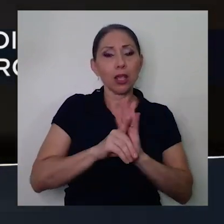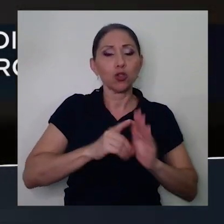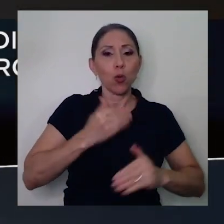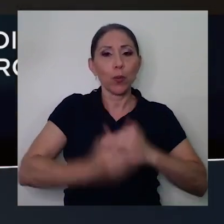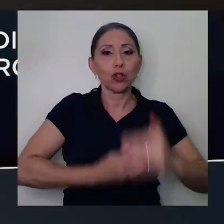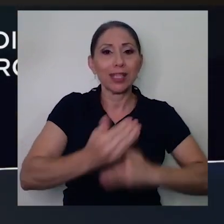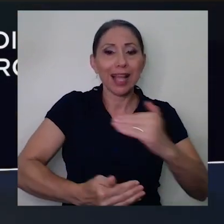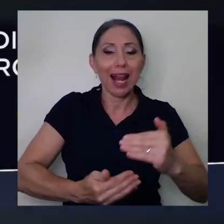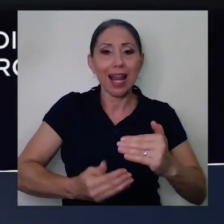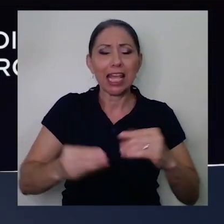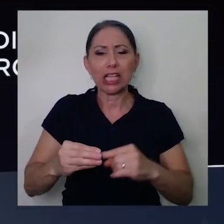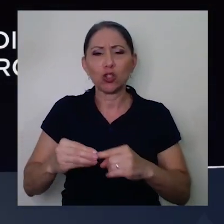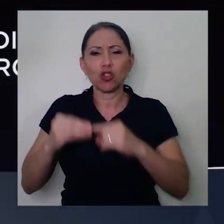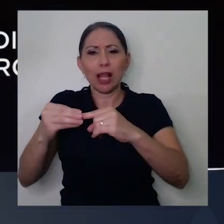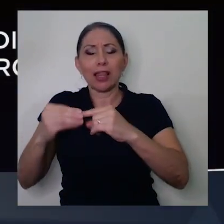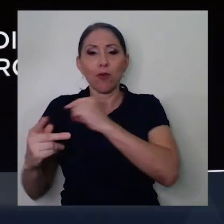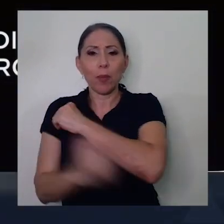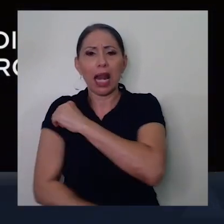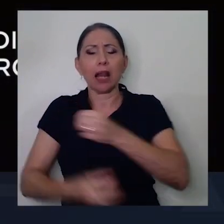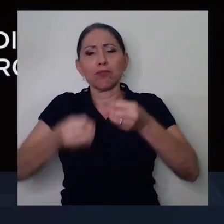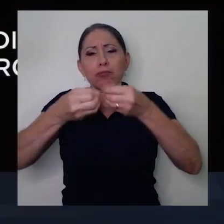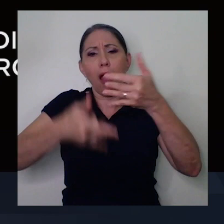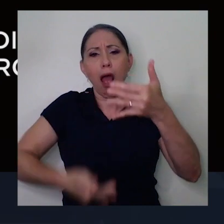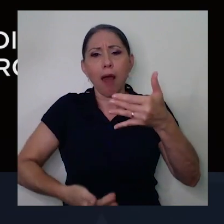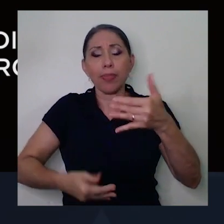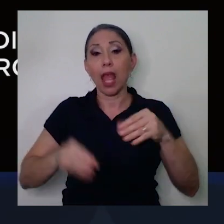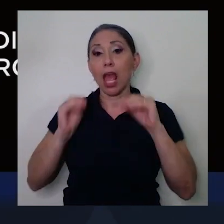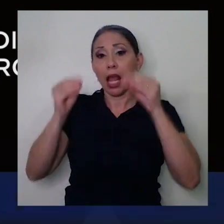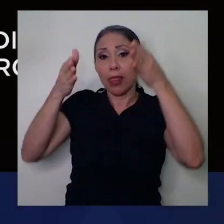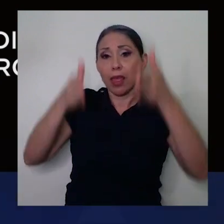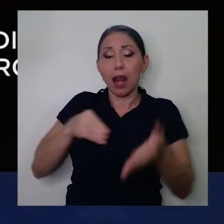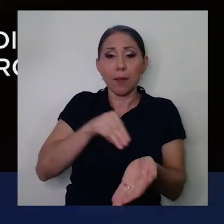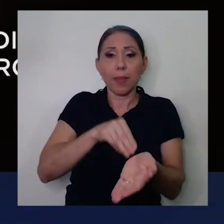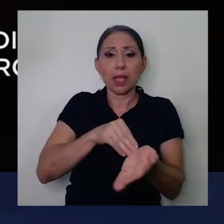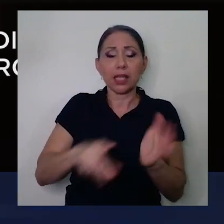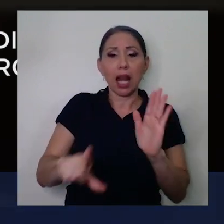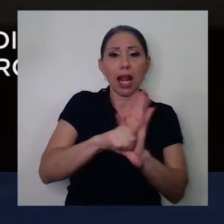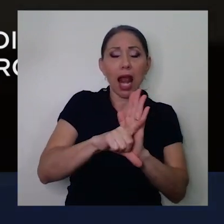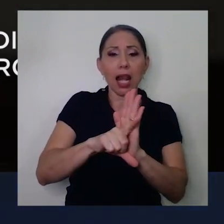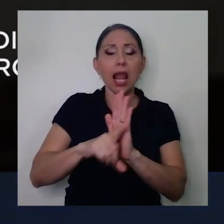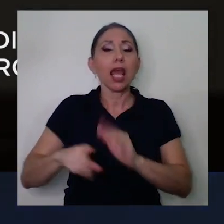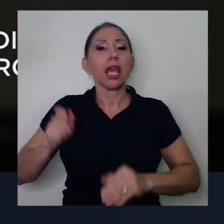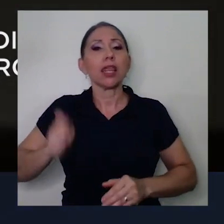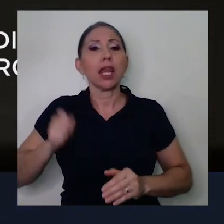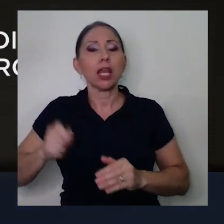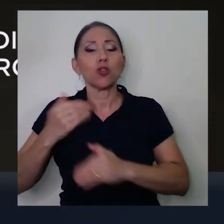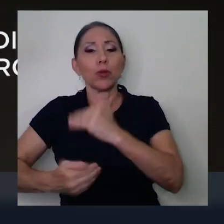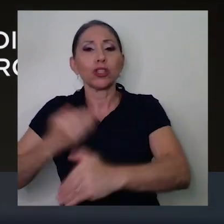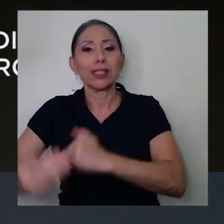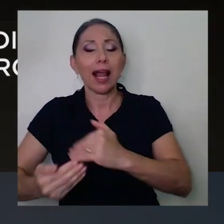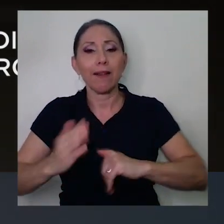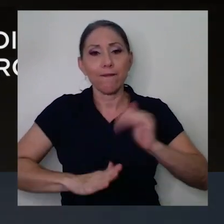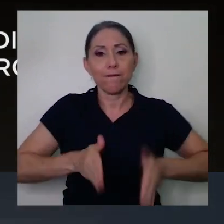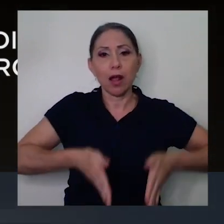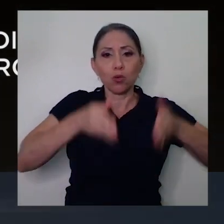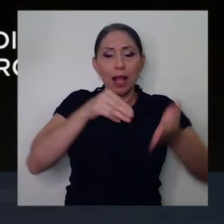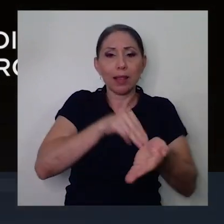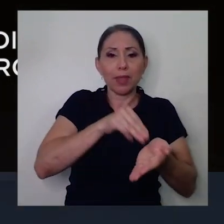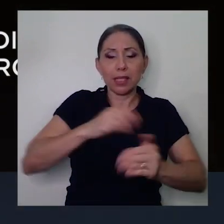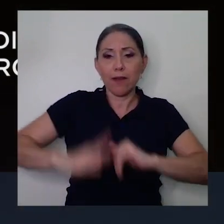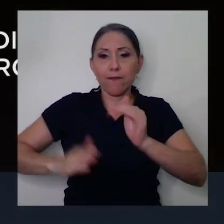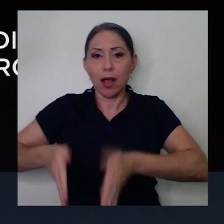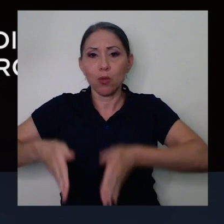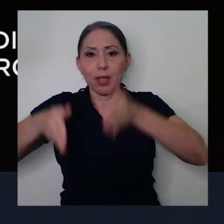Sus publicaciones sobre el derecho procesal y sustantivo penal son numerosas. Catedrática en Medicina Legal y en